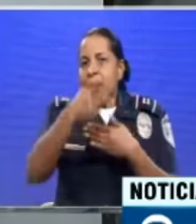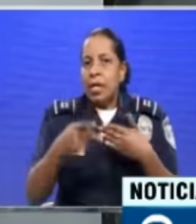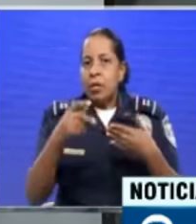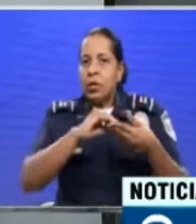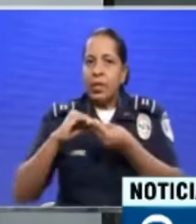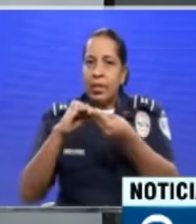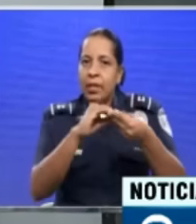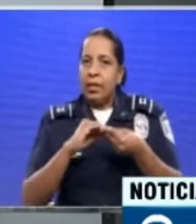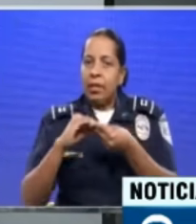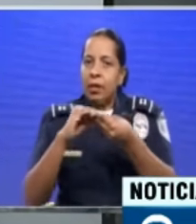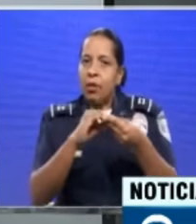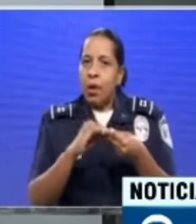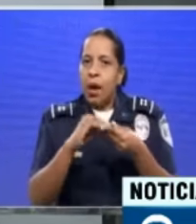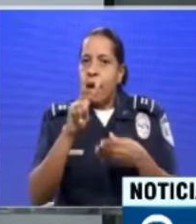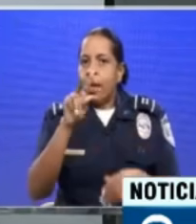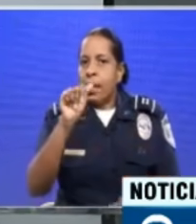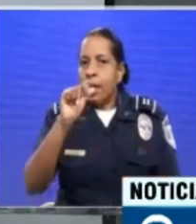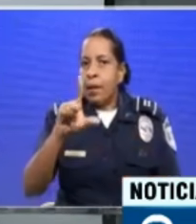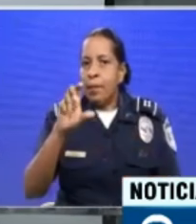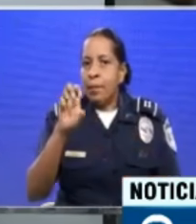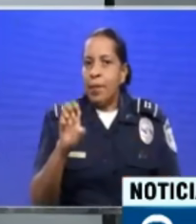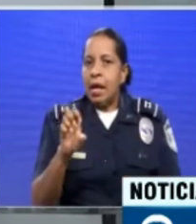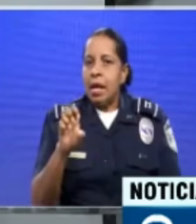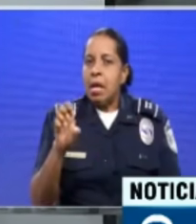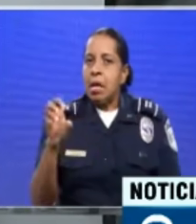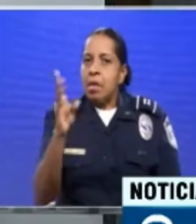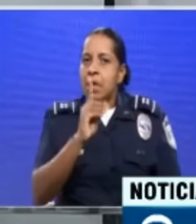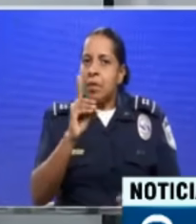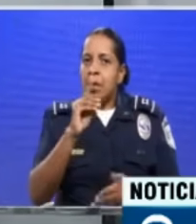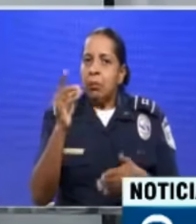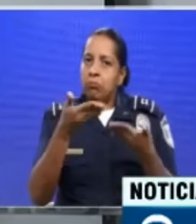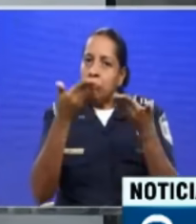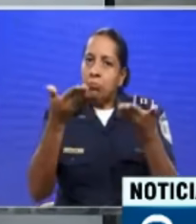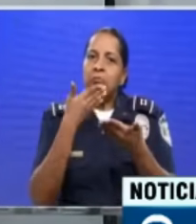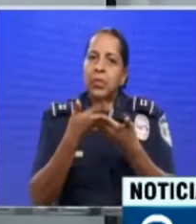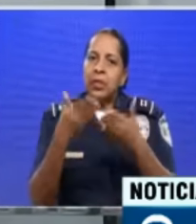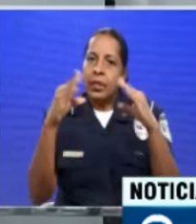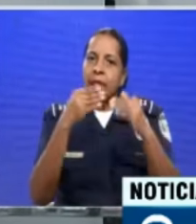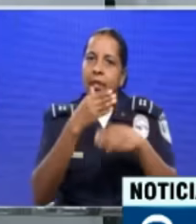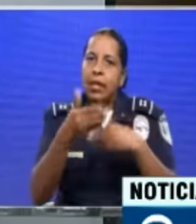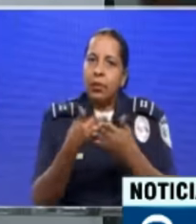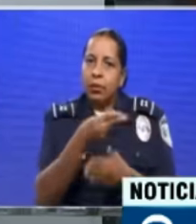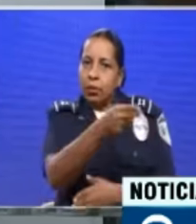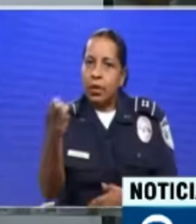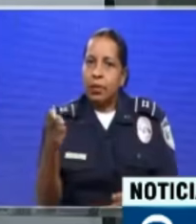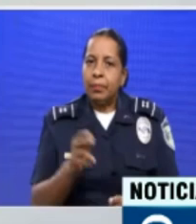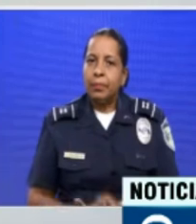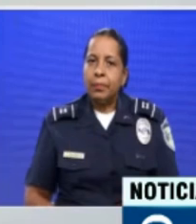Solidario con la implementación del Vale Digital. Agradecemos a todos su asistencia. Buenas tardes.